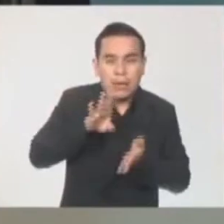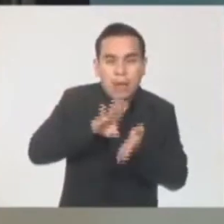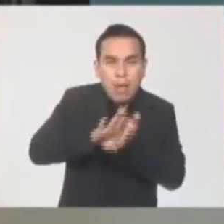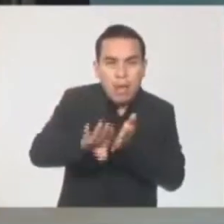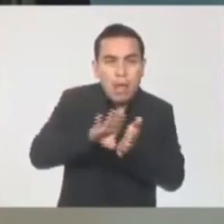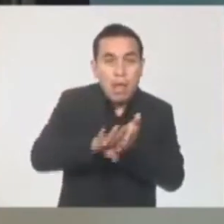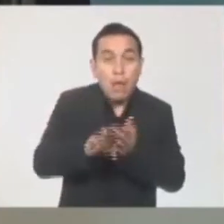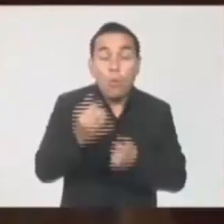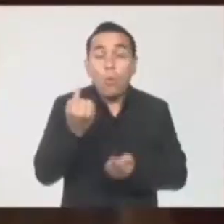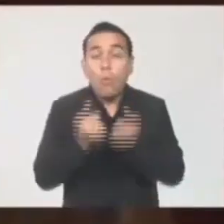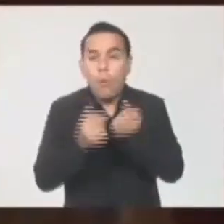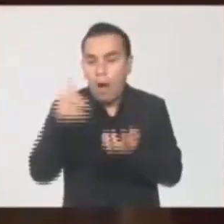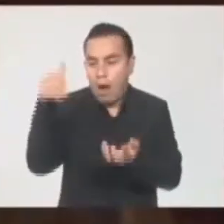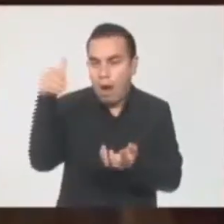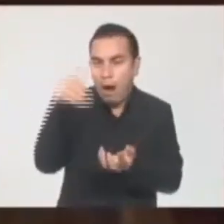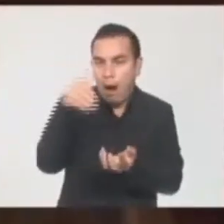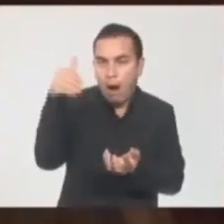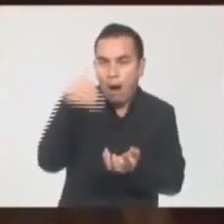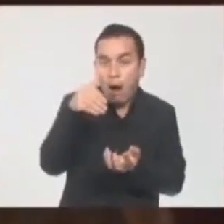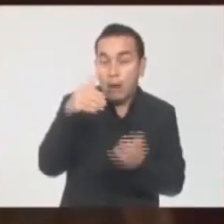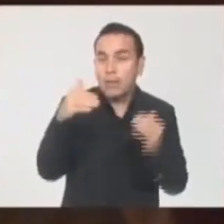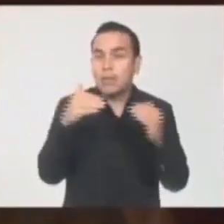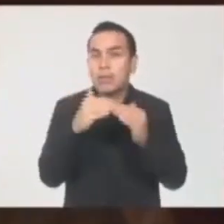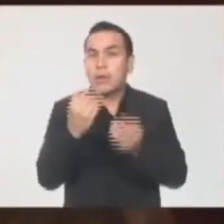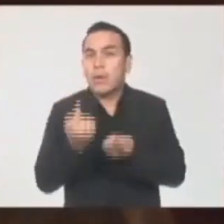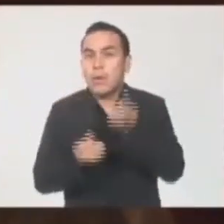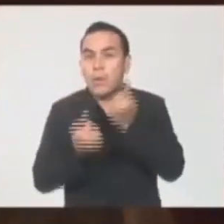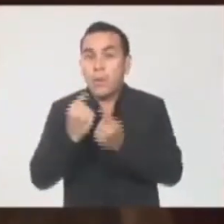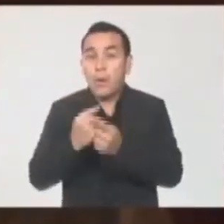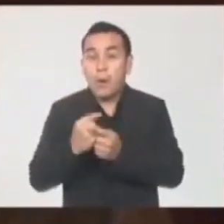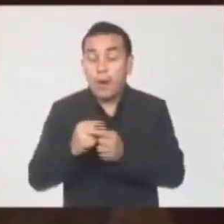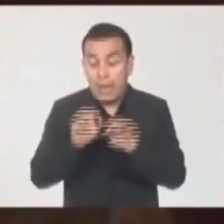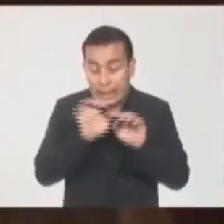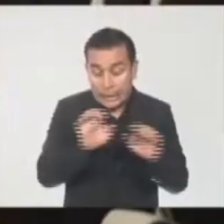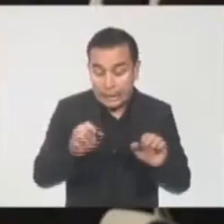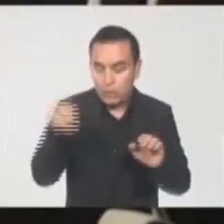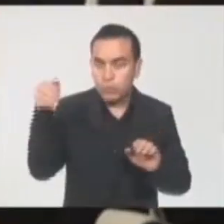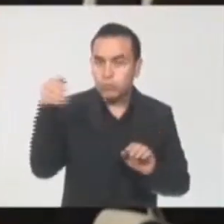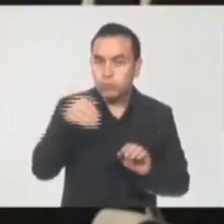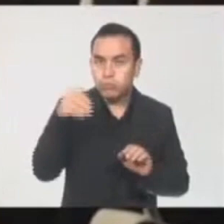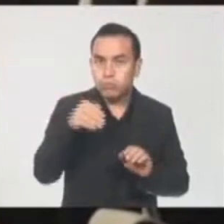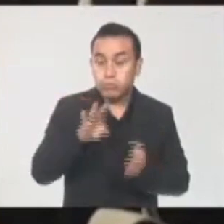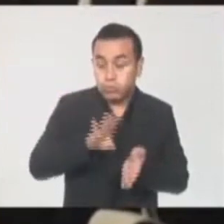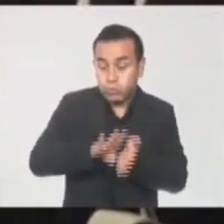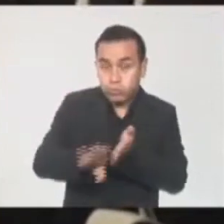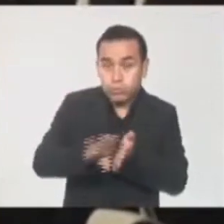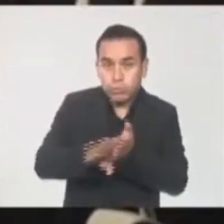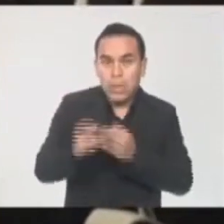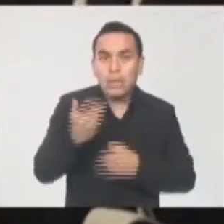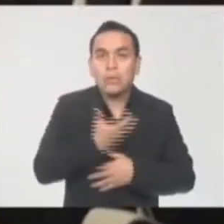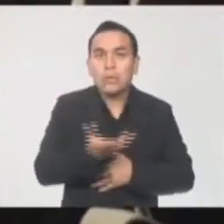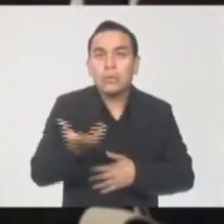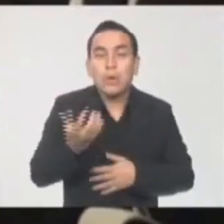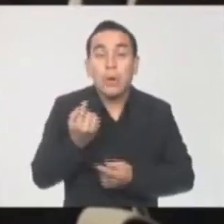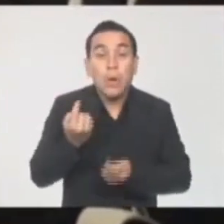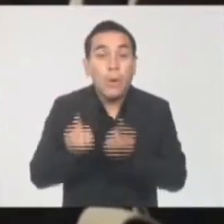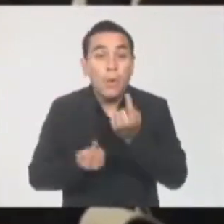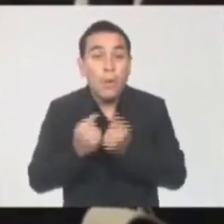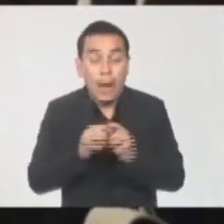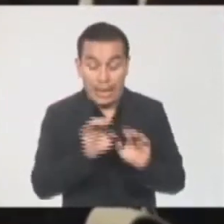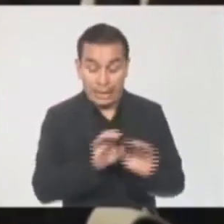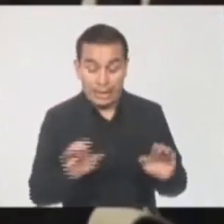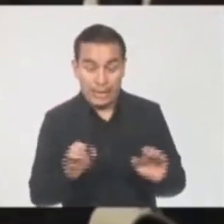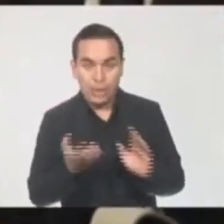la educación, que había que invertir en la primera infancia, que había que invertir en los